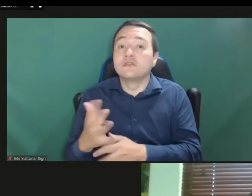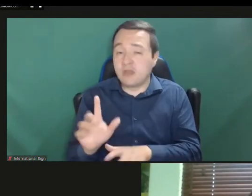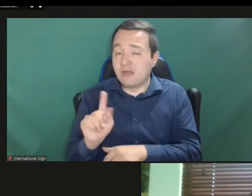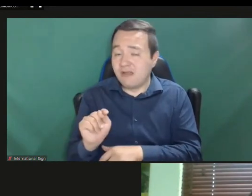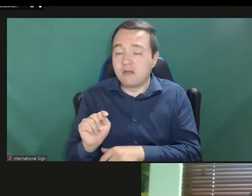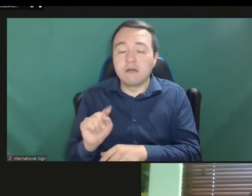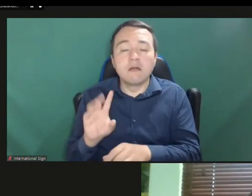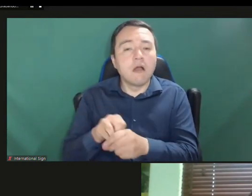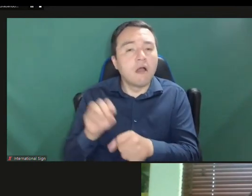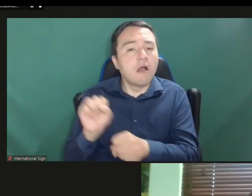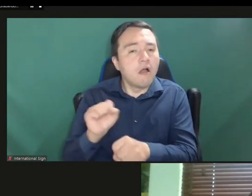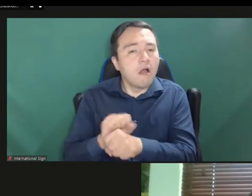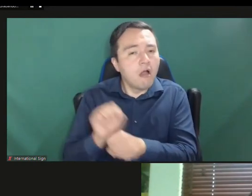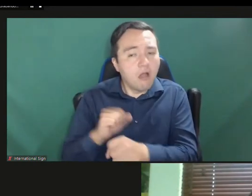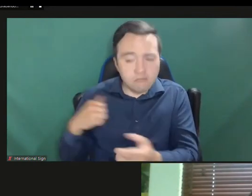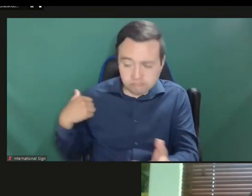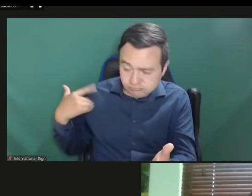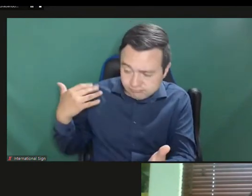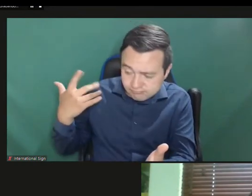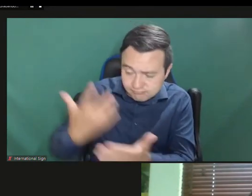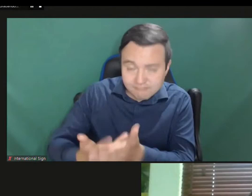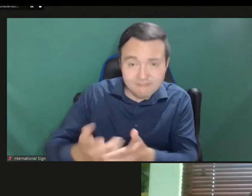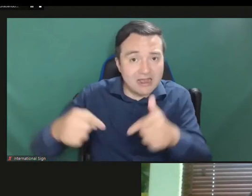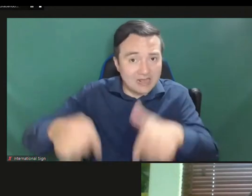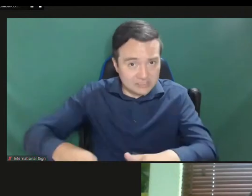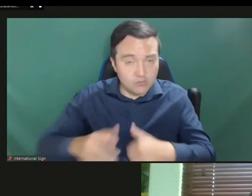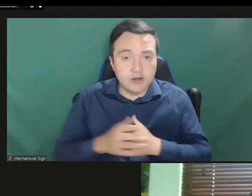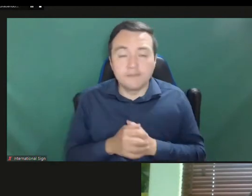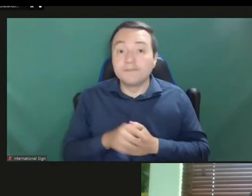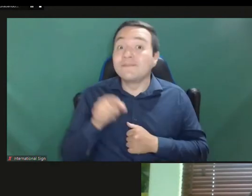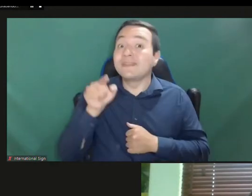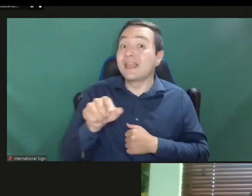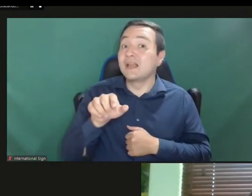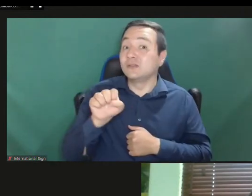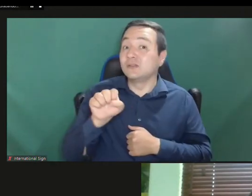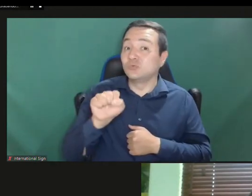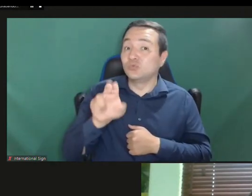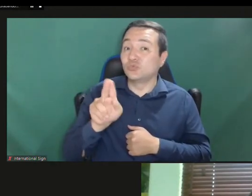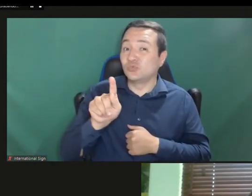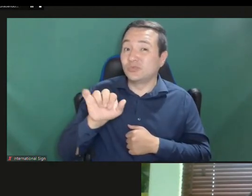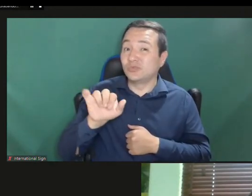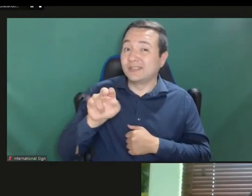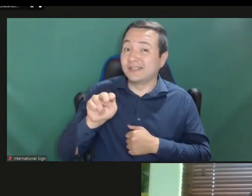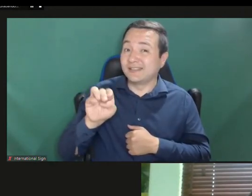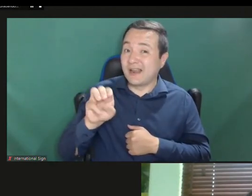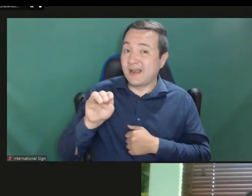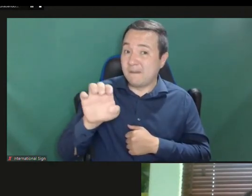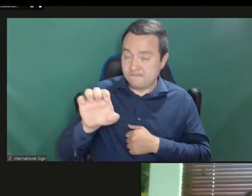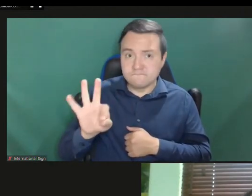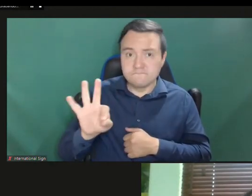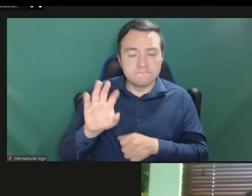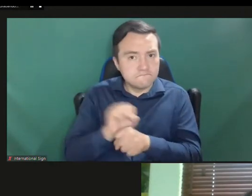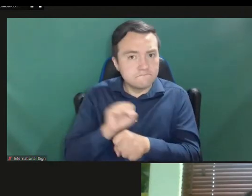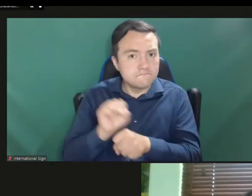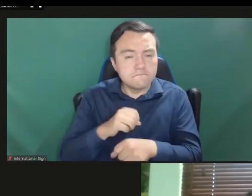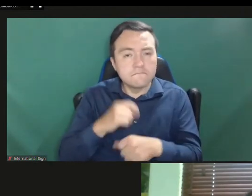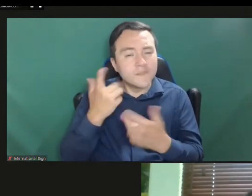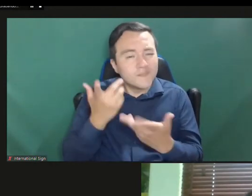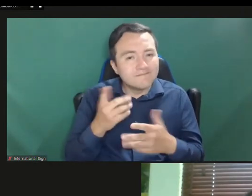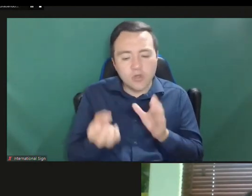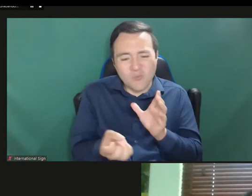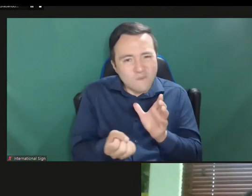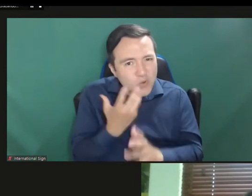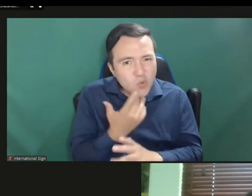surinam que hace un país entero digamos la promoción de medidas para restringir acceso a productos poco saludables